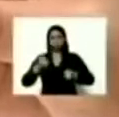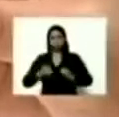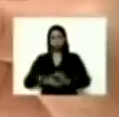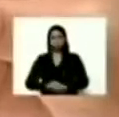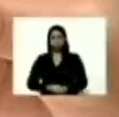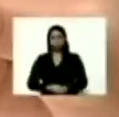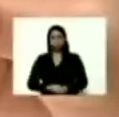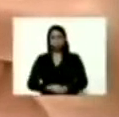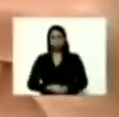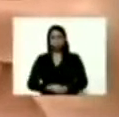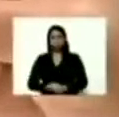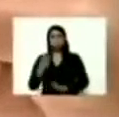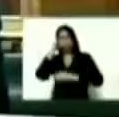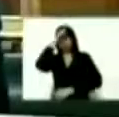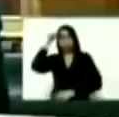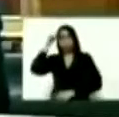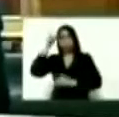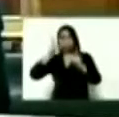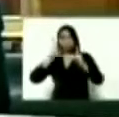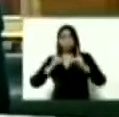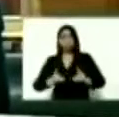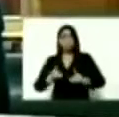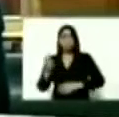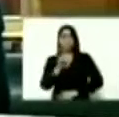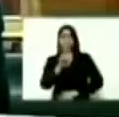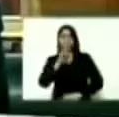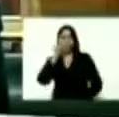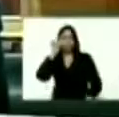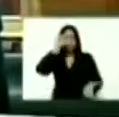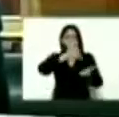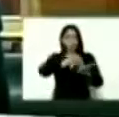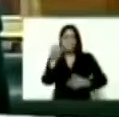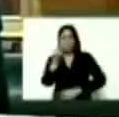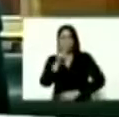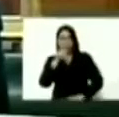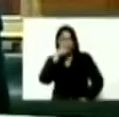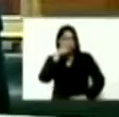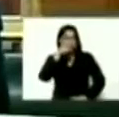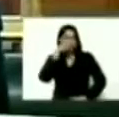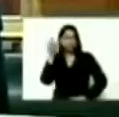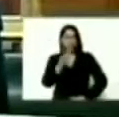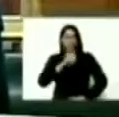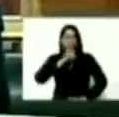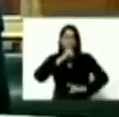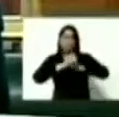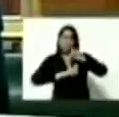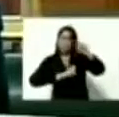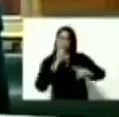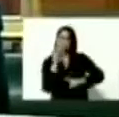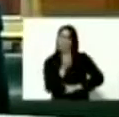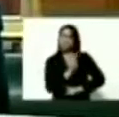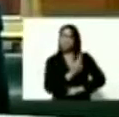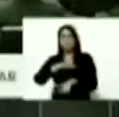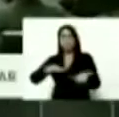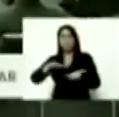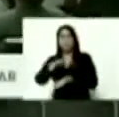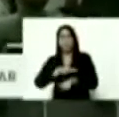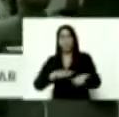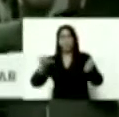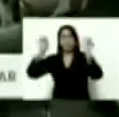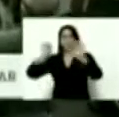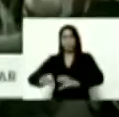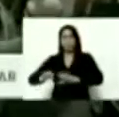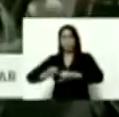Guaidó están detrás de esta incursión. Venezuela, Venezuela, Venezuela. Es una obsesión. Venezuela,